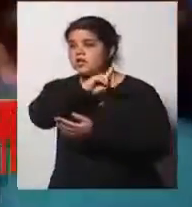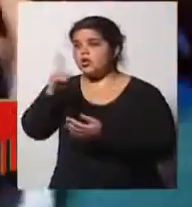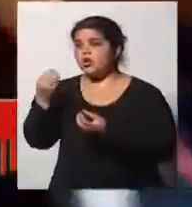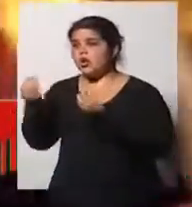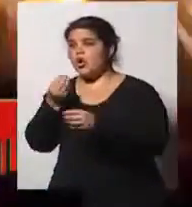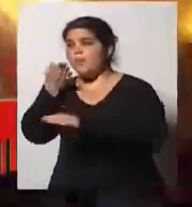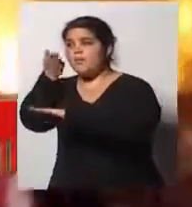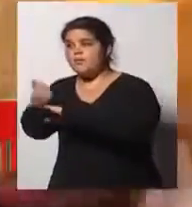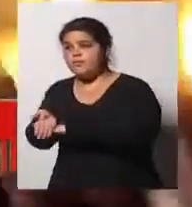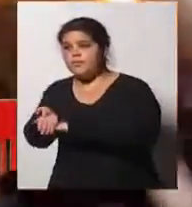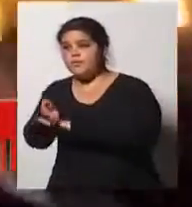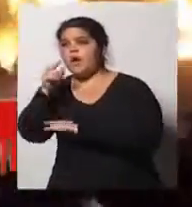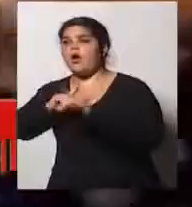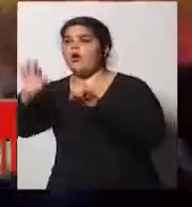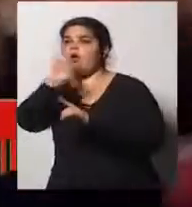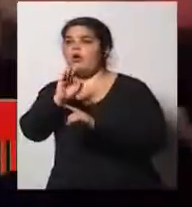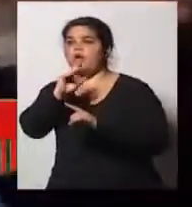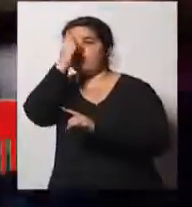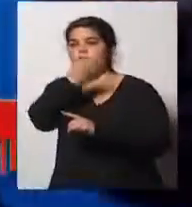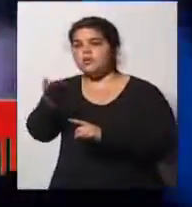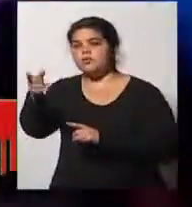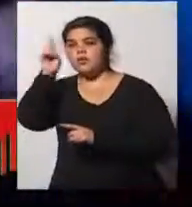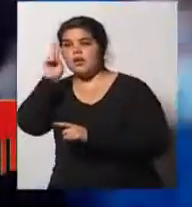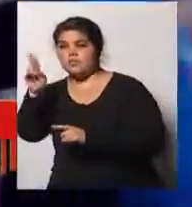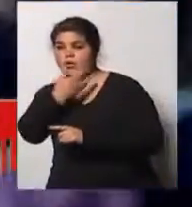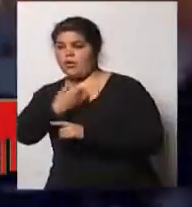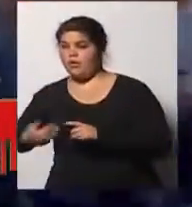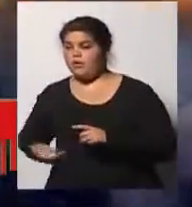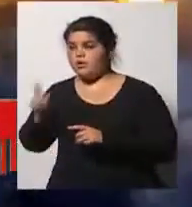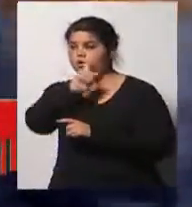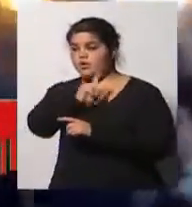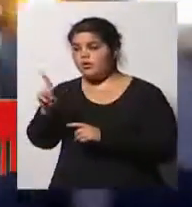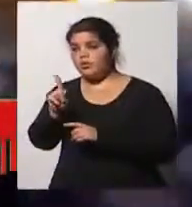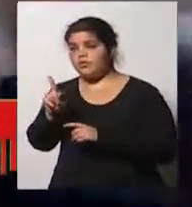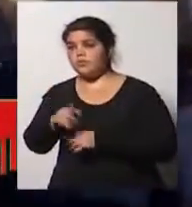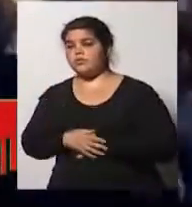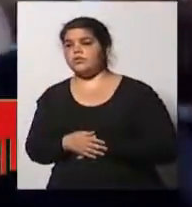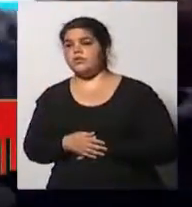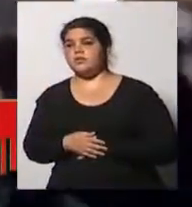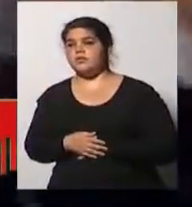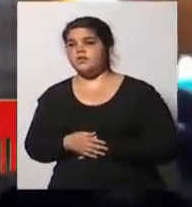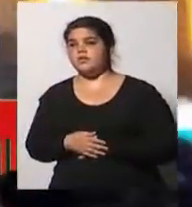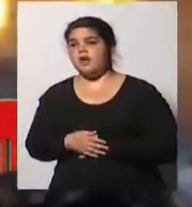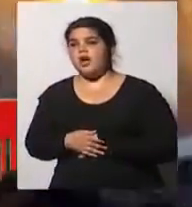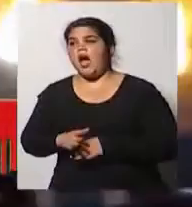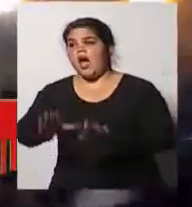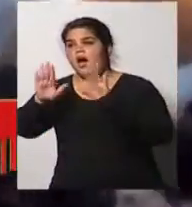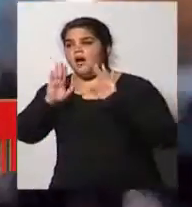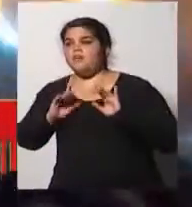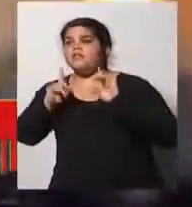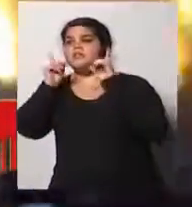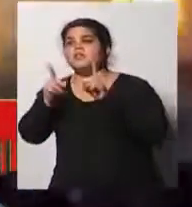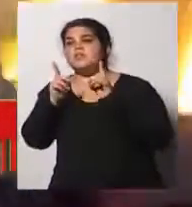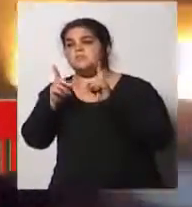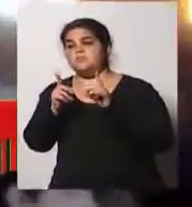o se está vulnerando la garantía republicana de gobierno, que sería el caso más amplio, donde podría caber un supuesto como el que tenemos